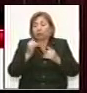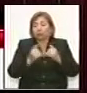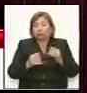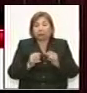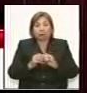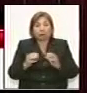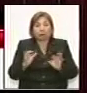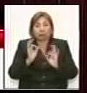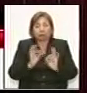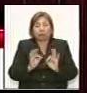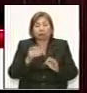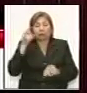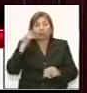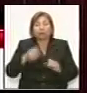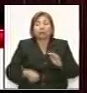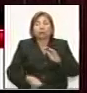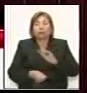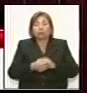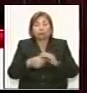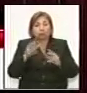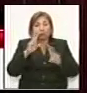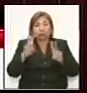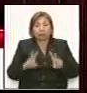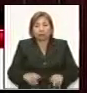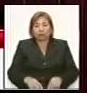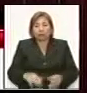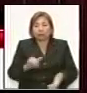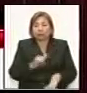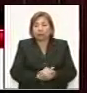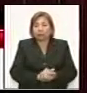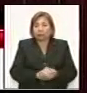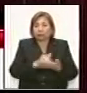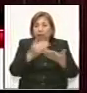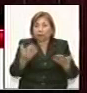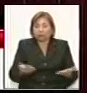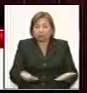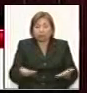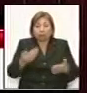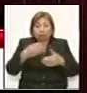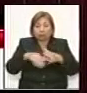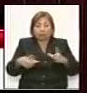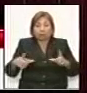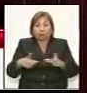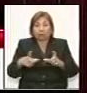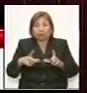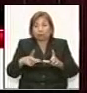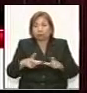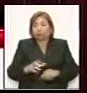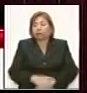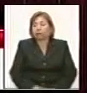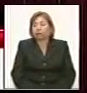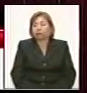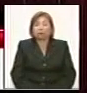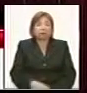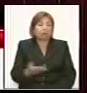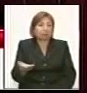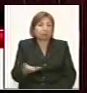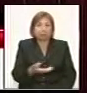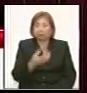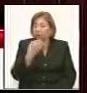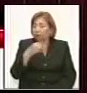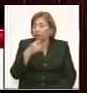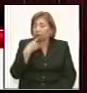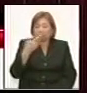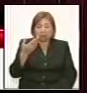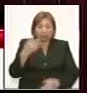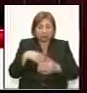para exigirle a los venezolanos que entren al Perú con pasaporte, porque hoy día entran simplemente con una